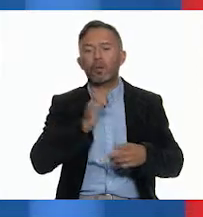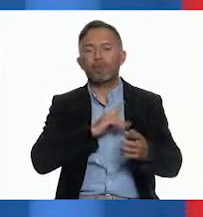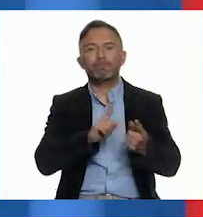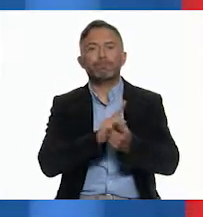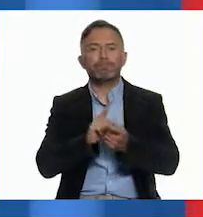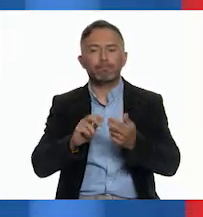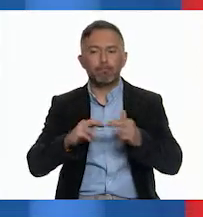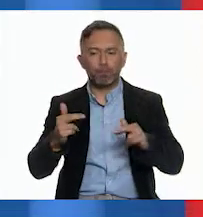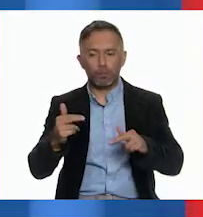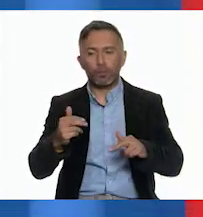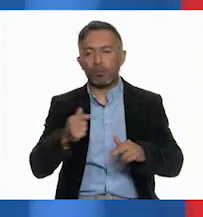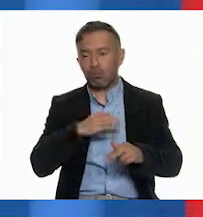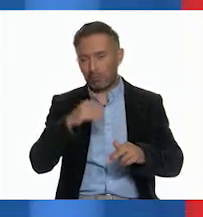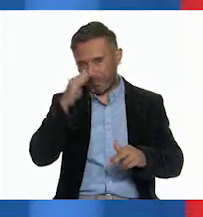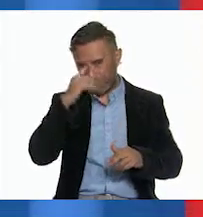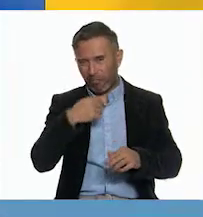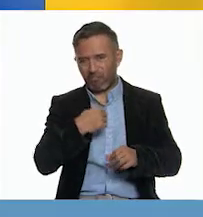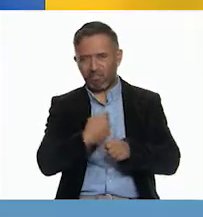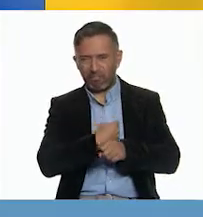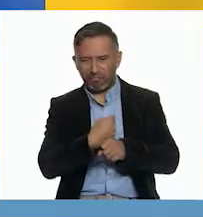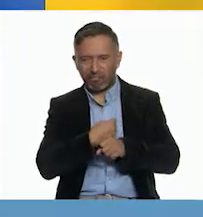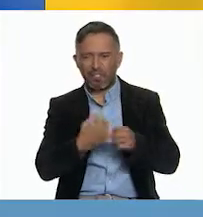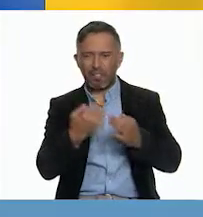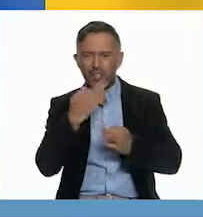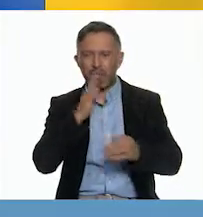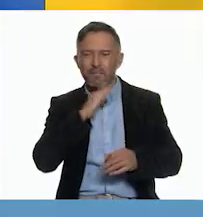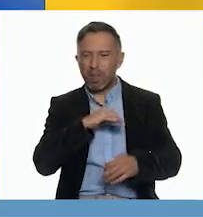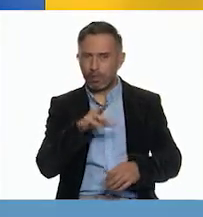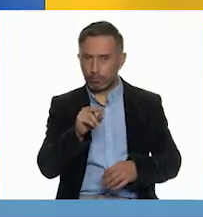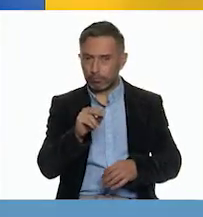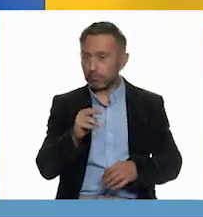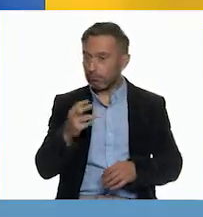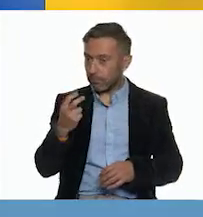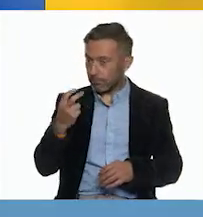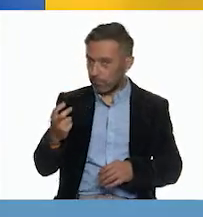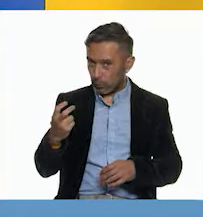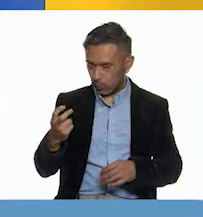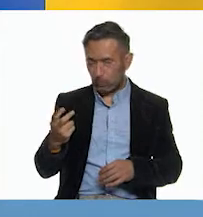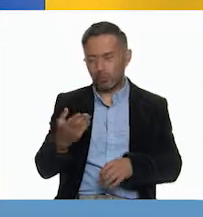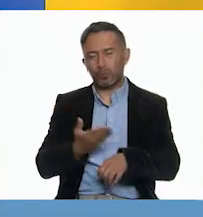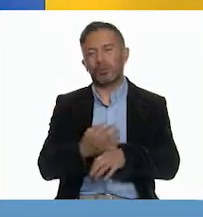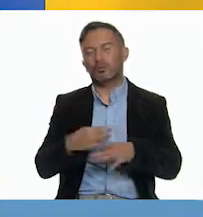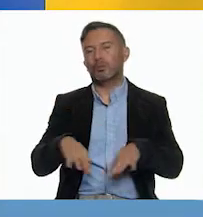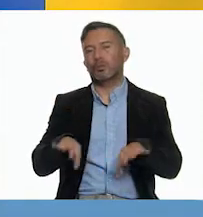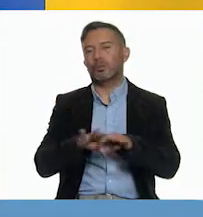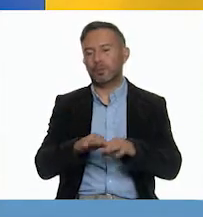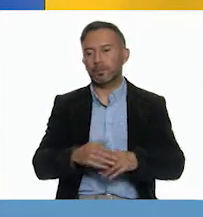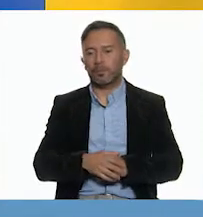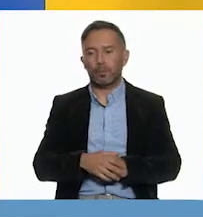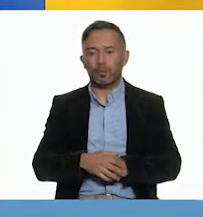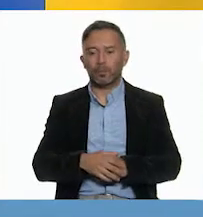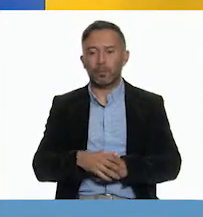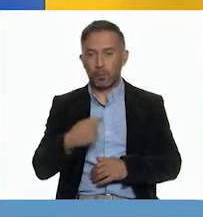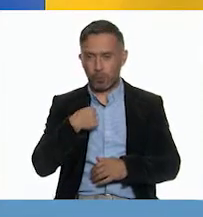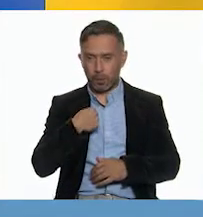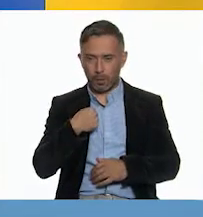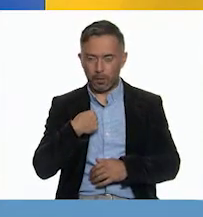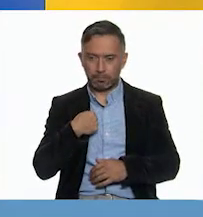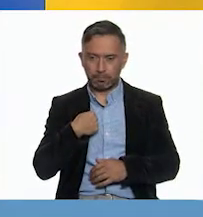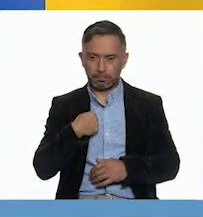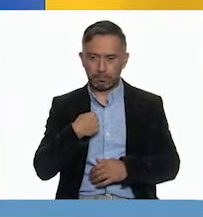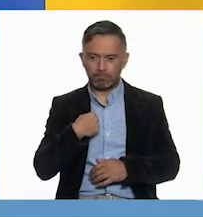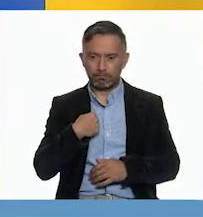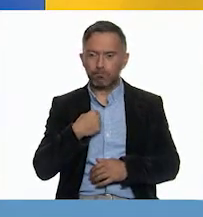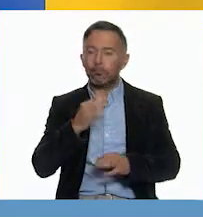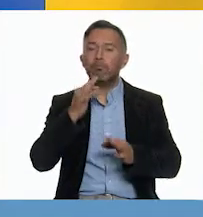y pues no permitir que nos maltraten. Eso es importantísimo, María. El mensaje que yo rescataría es